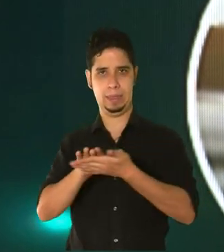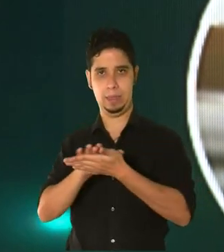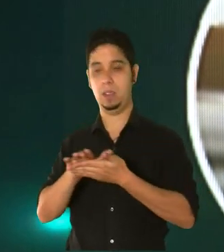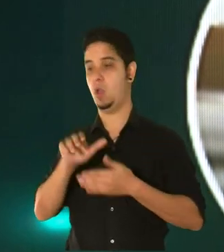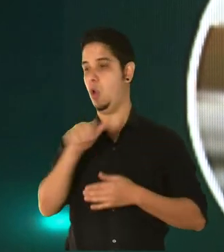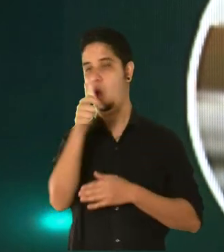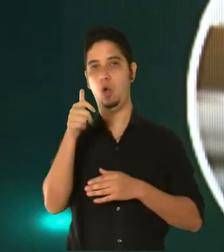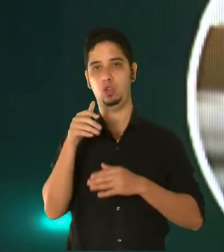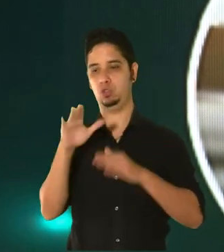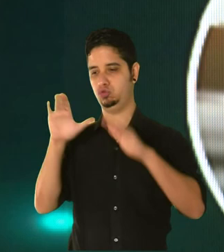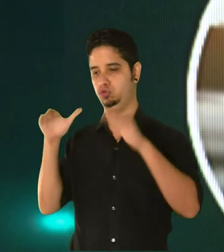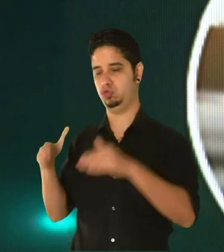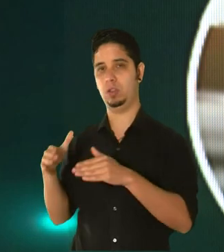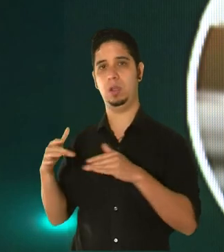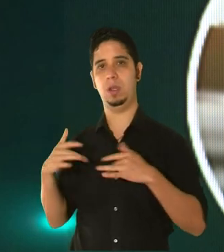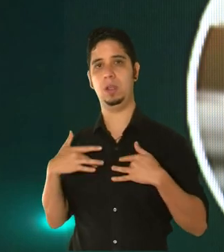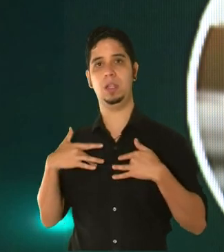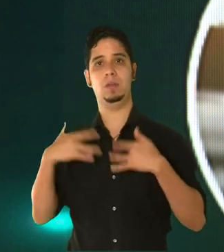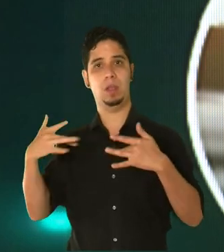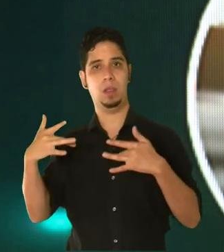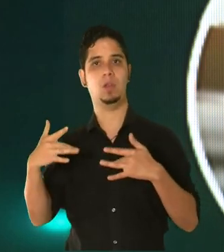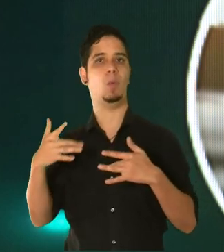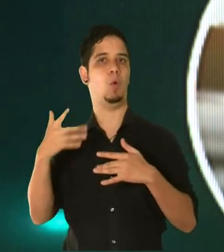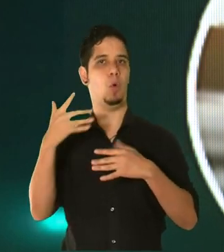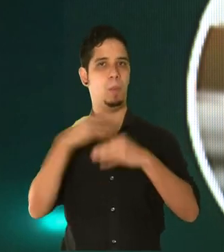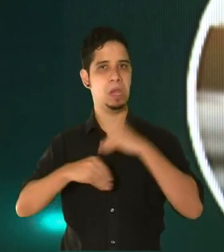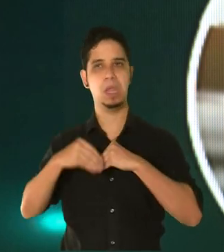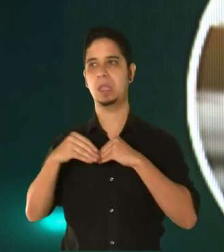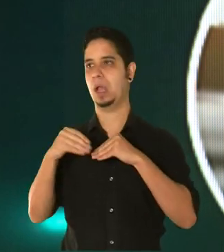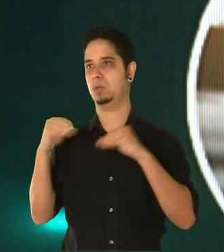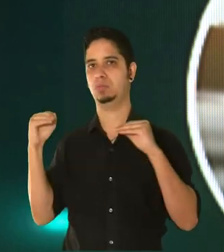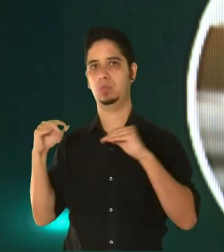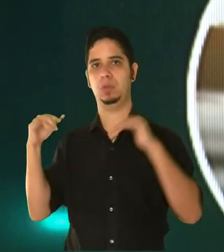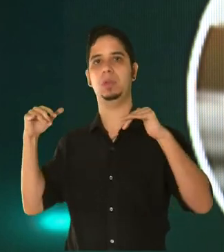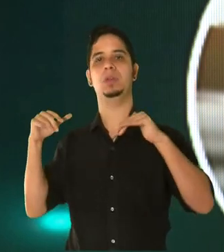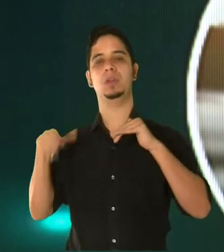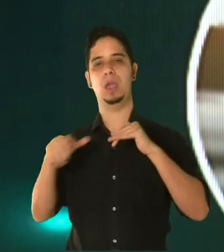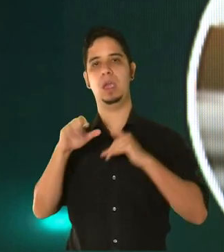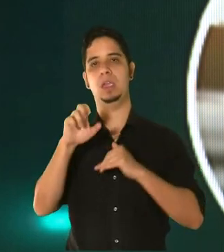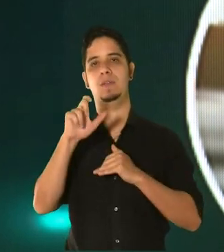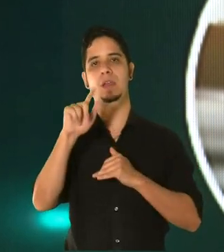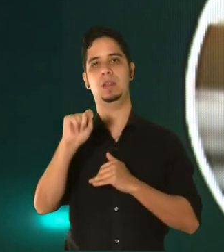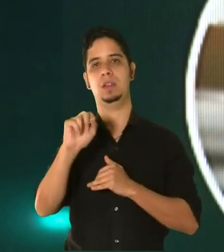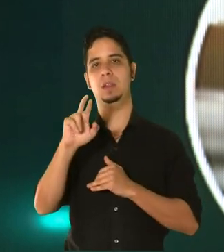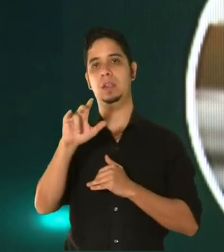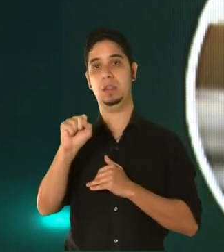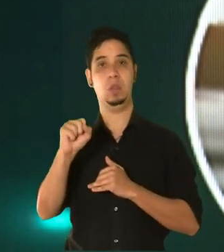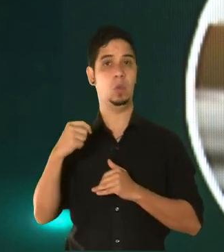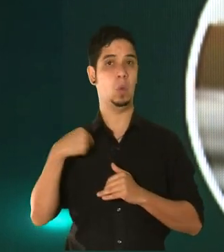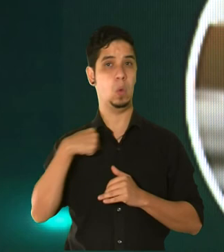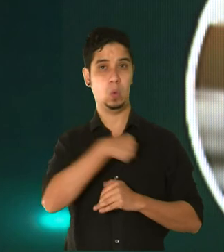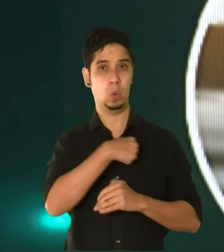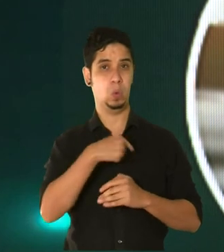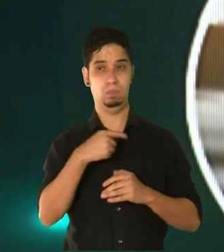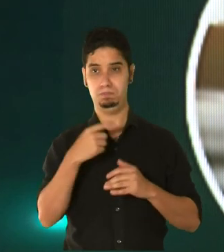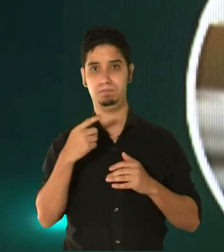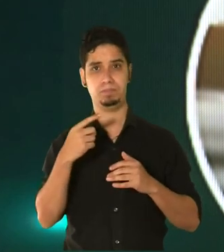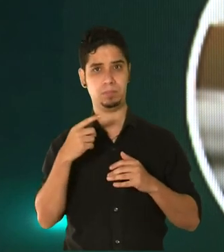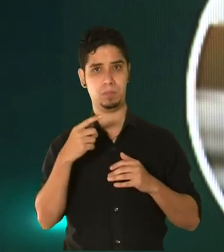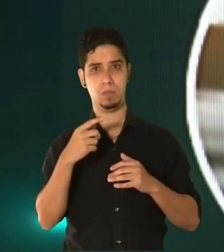actividades banquetes y convenciones que se llama even ready así que hemos estado trabajando con